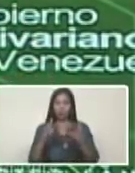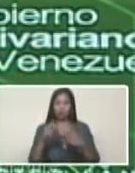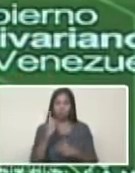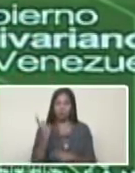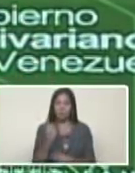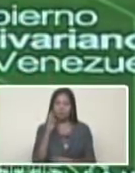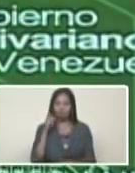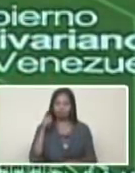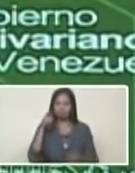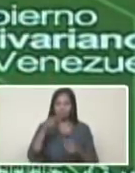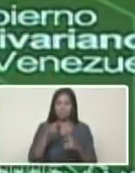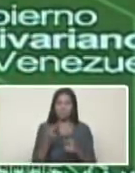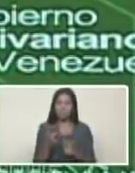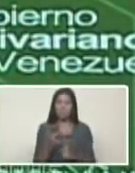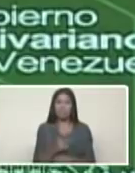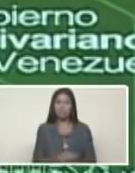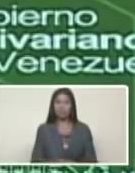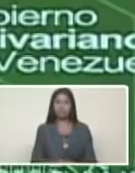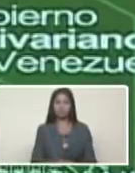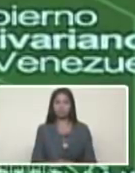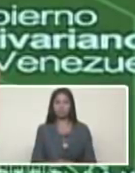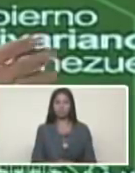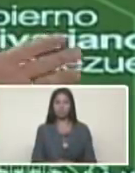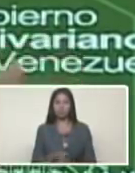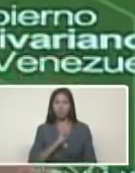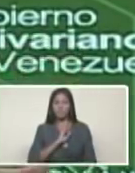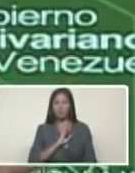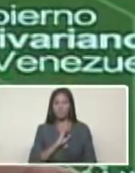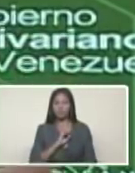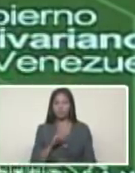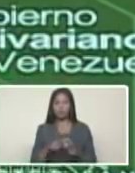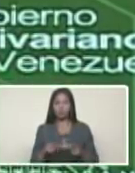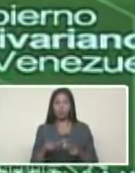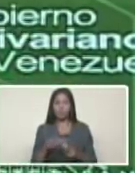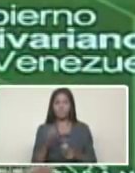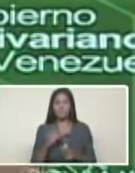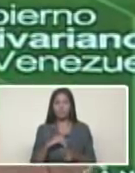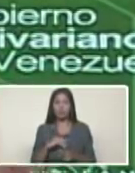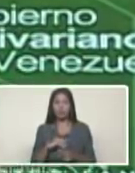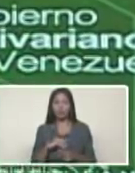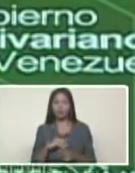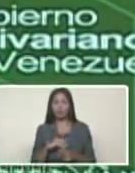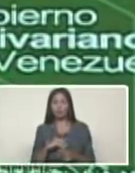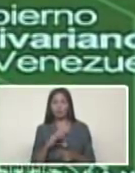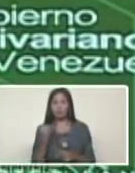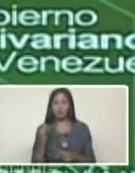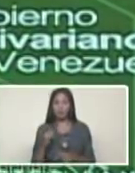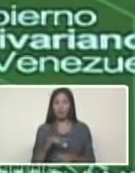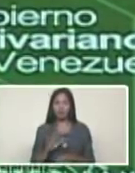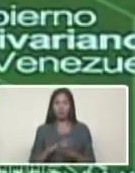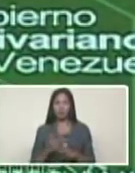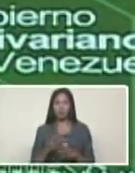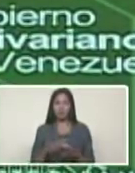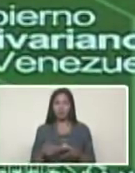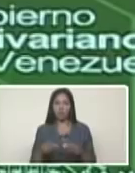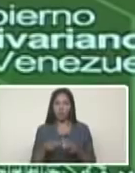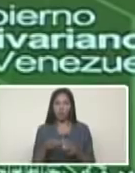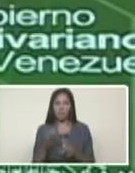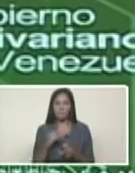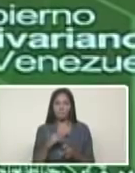va dirigida a la fabricación de silos, por ejemplo, que Agrofan necesita, sino también de partes